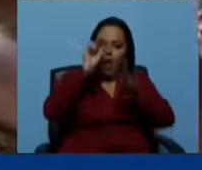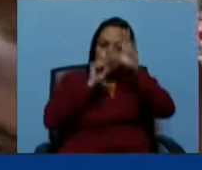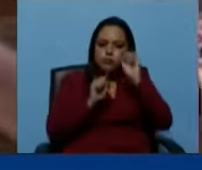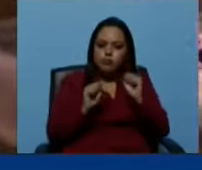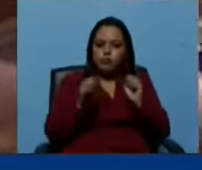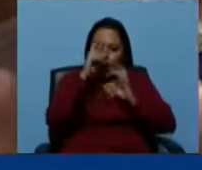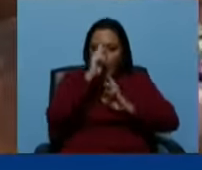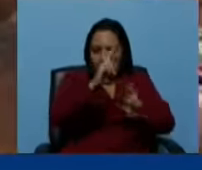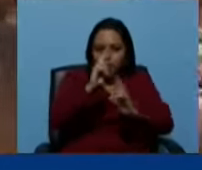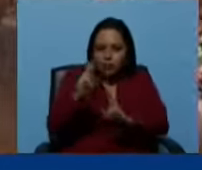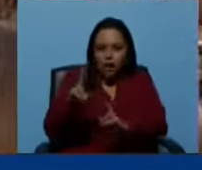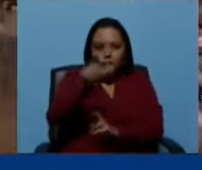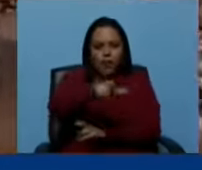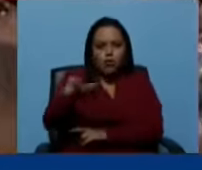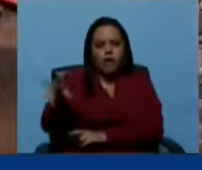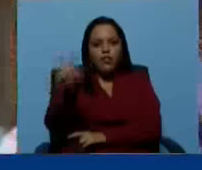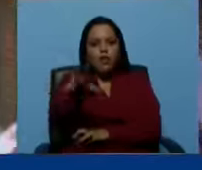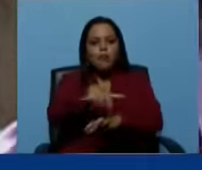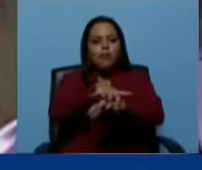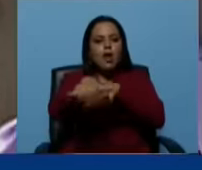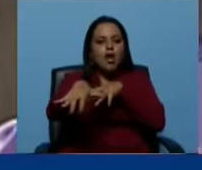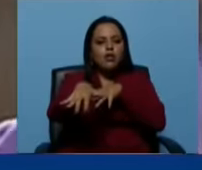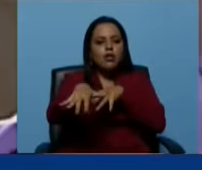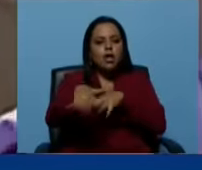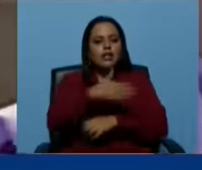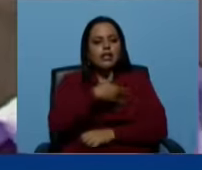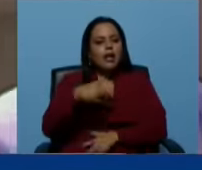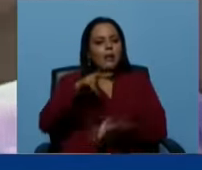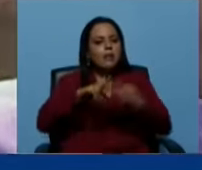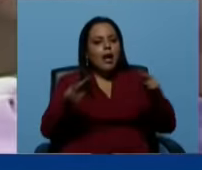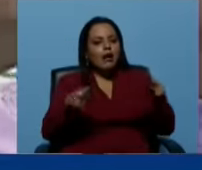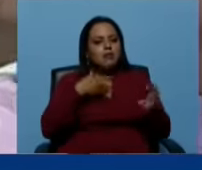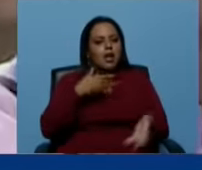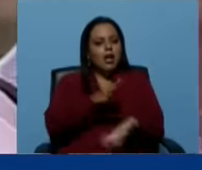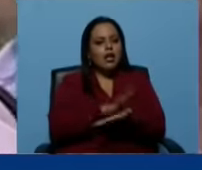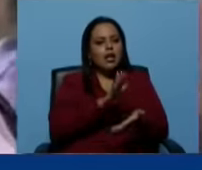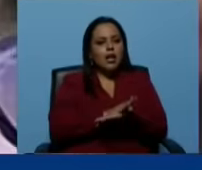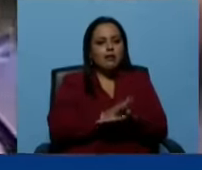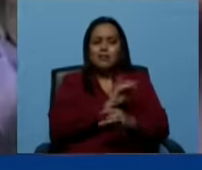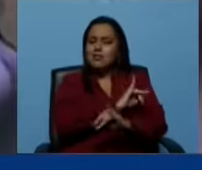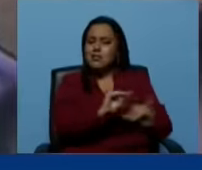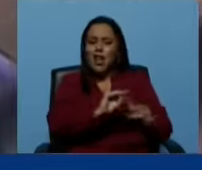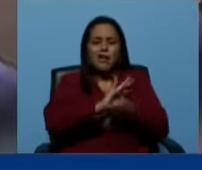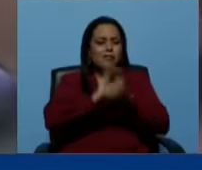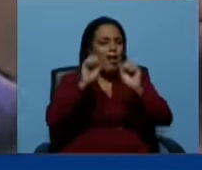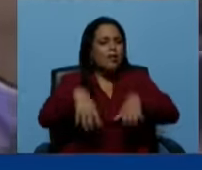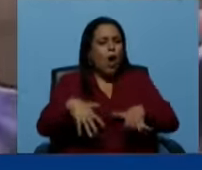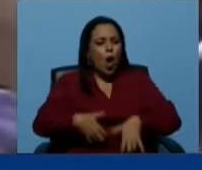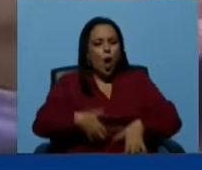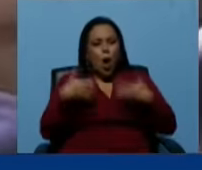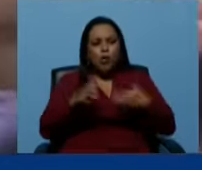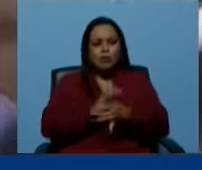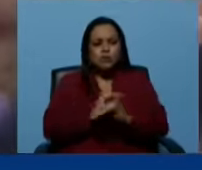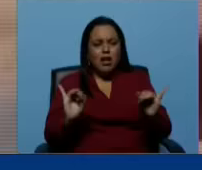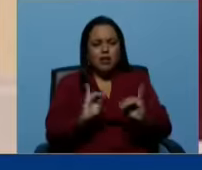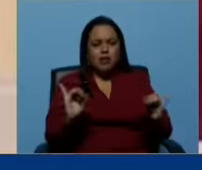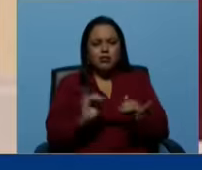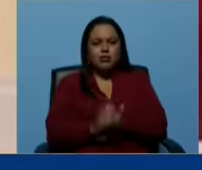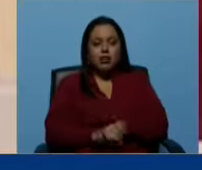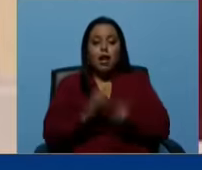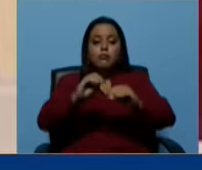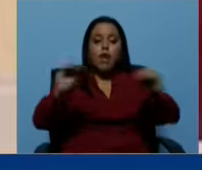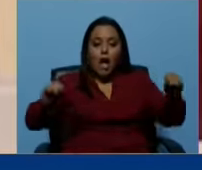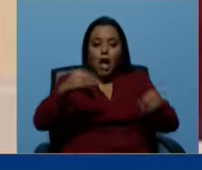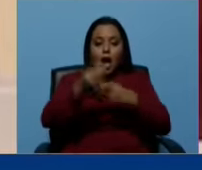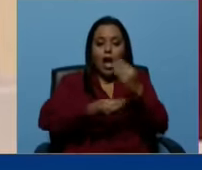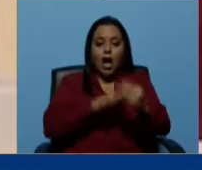resto de la Venezuela mayoritaria que quiere paz y tranquilidad. Dejen de odiar, dejen de odiar. Es un llamado que